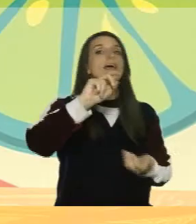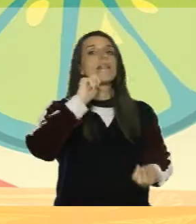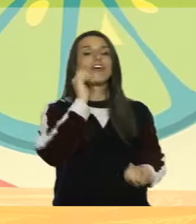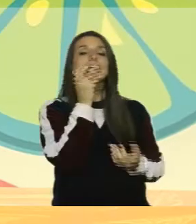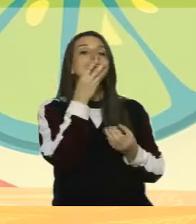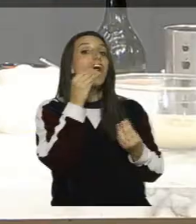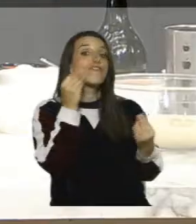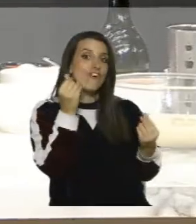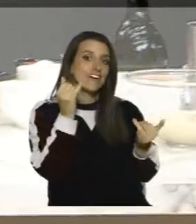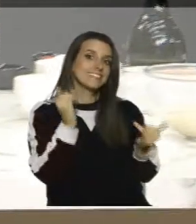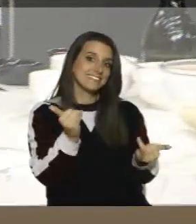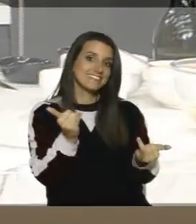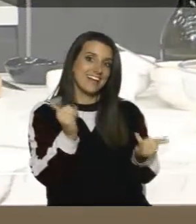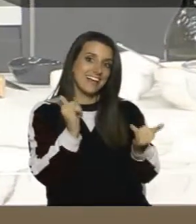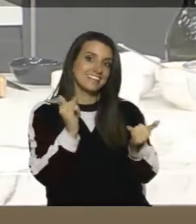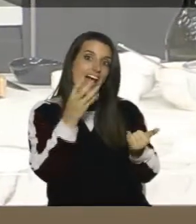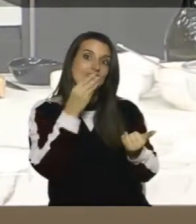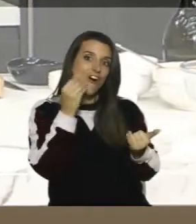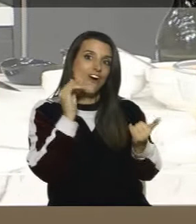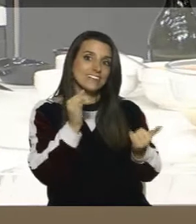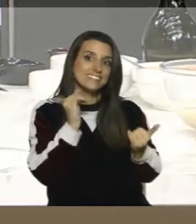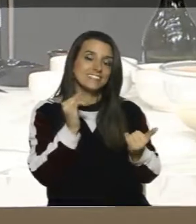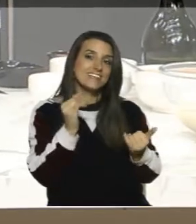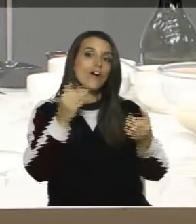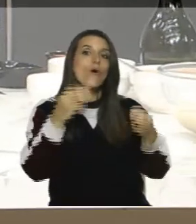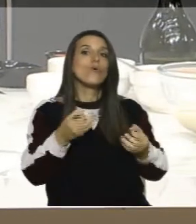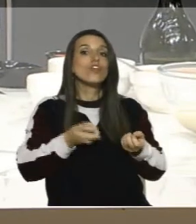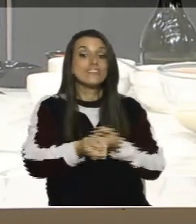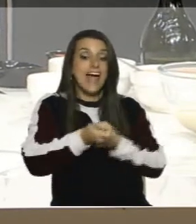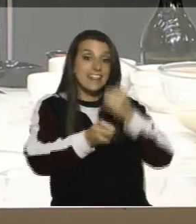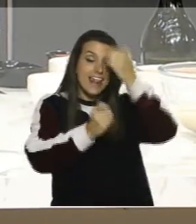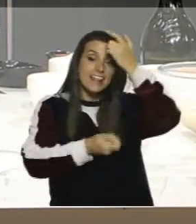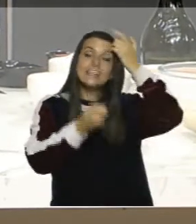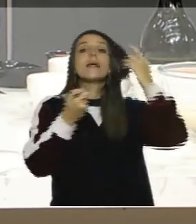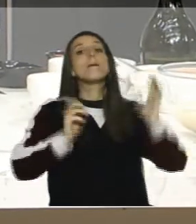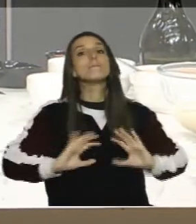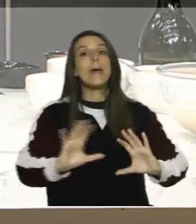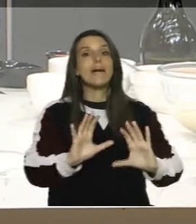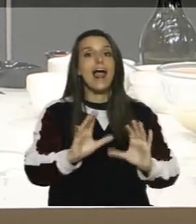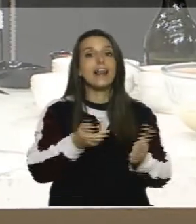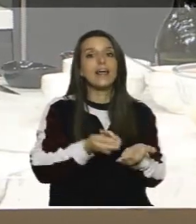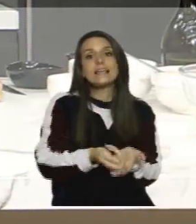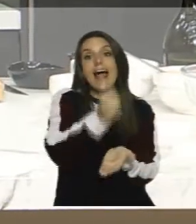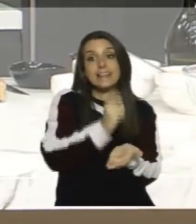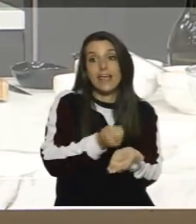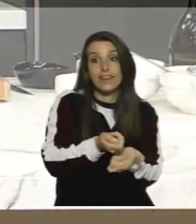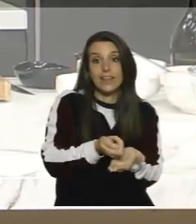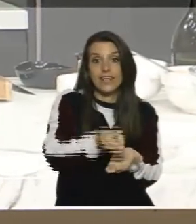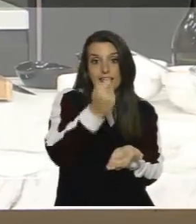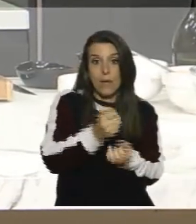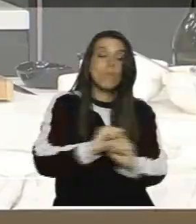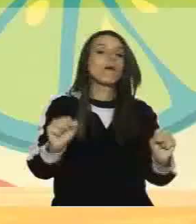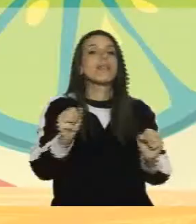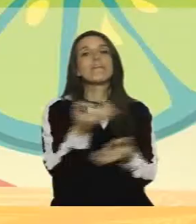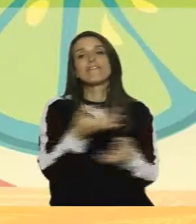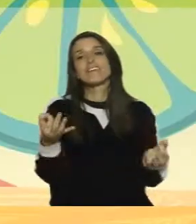un caldo a mano siempre está buenísimo. Voy a prender el sartén para preparar las frijoladas, crepes. ¿Cuál era el otro nombre que habíamos